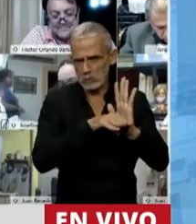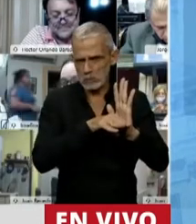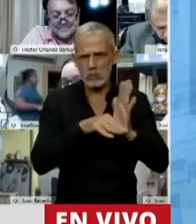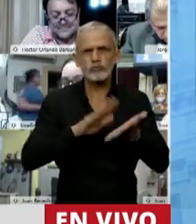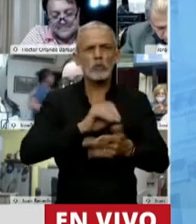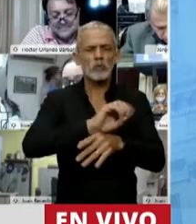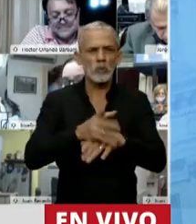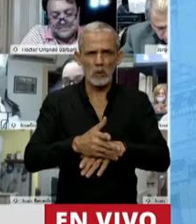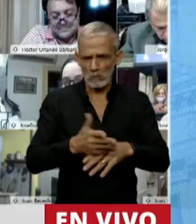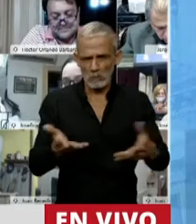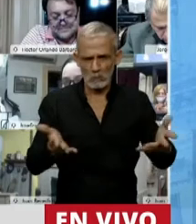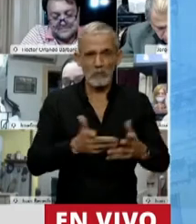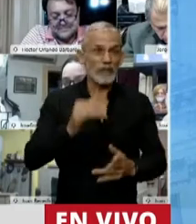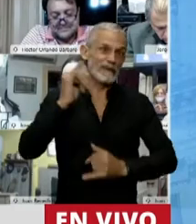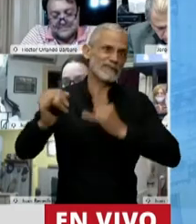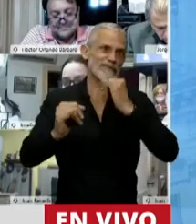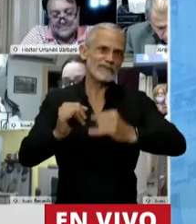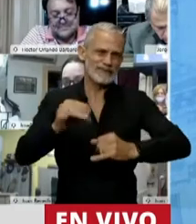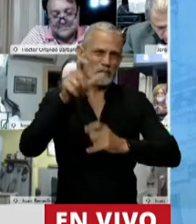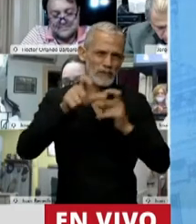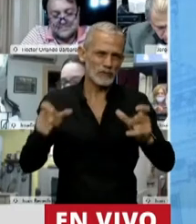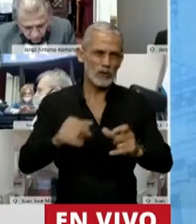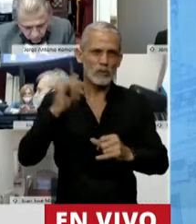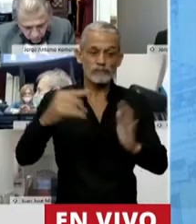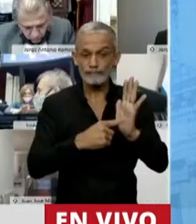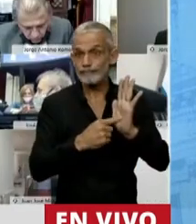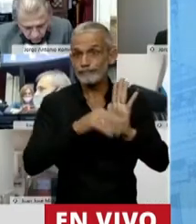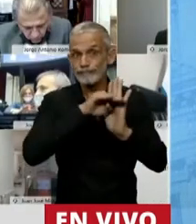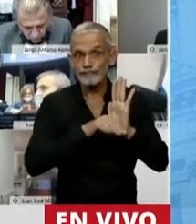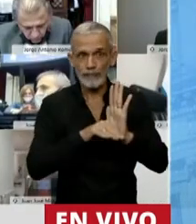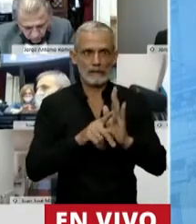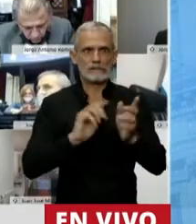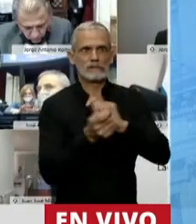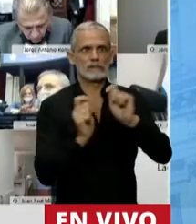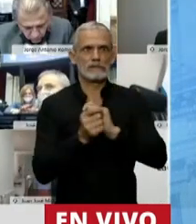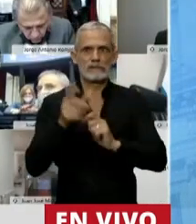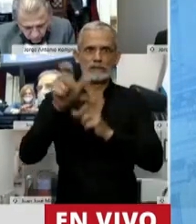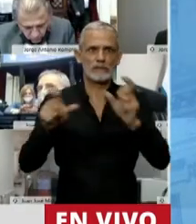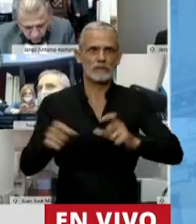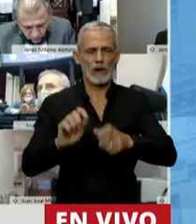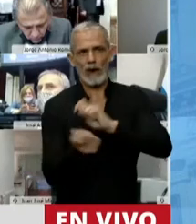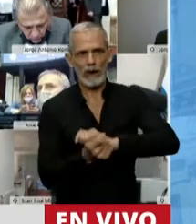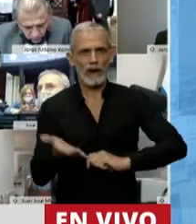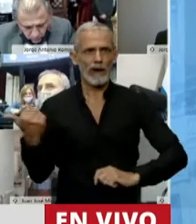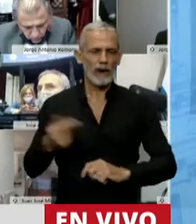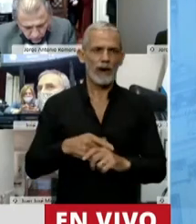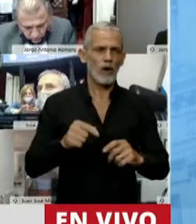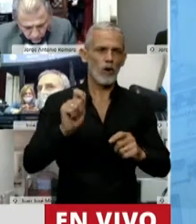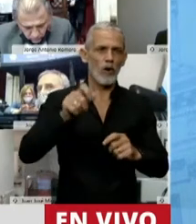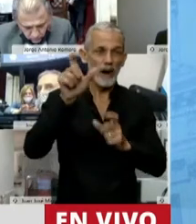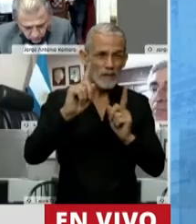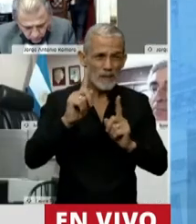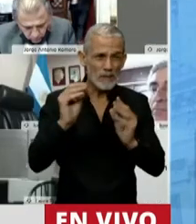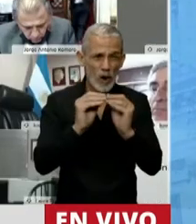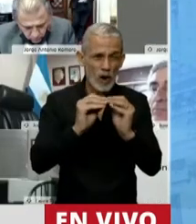cobi y cuando se conformaban algunas personas en las reemplazadas rápidamente por otras que cargaban a los